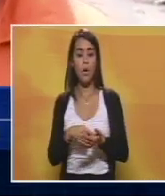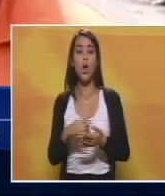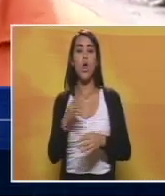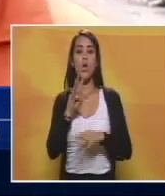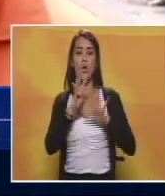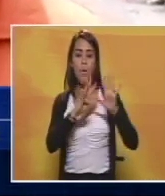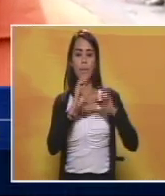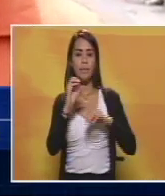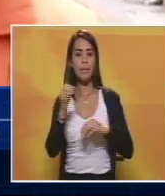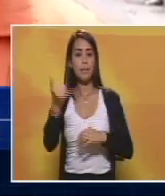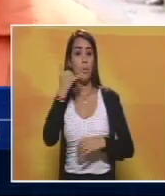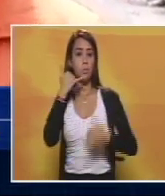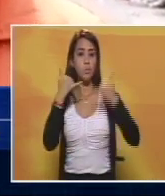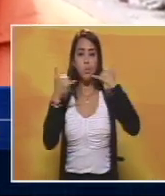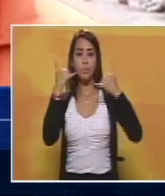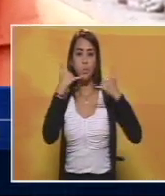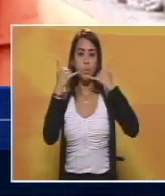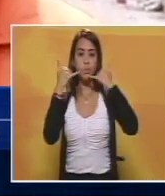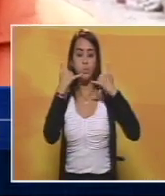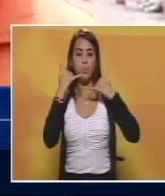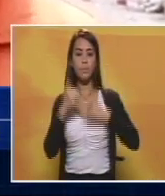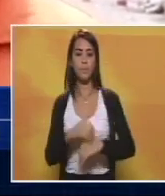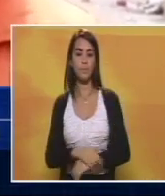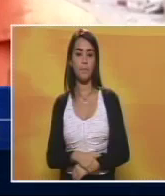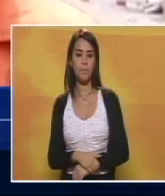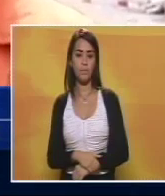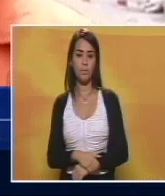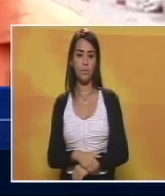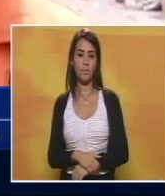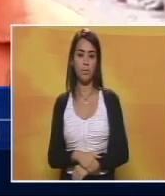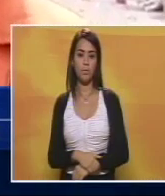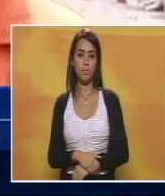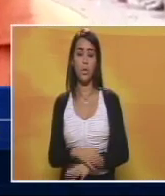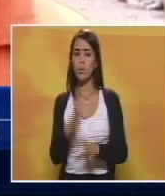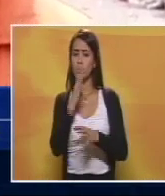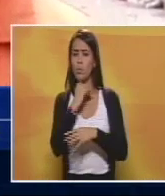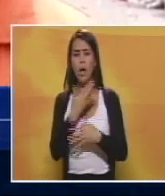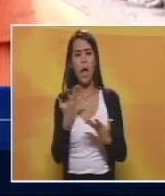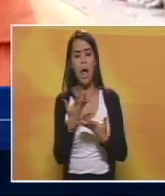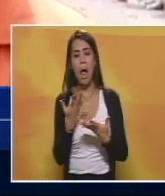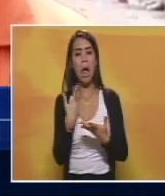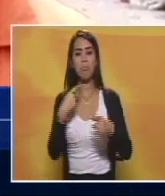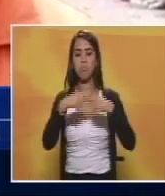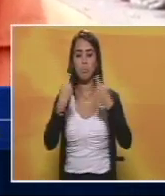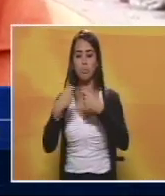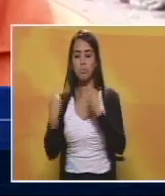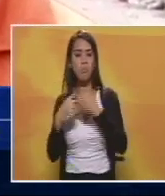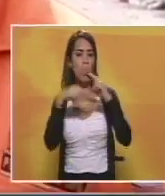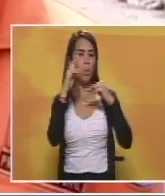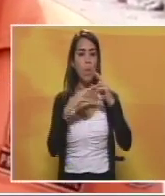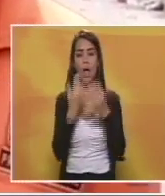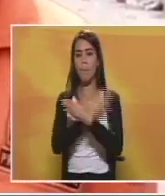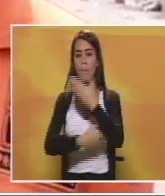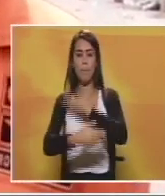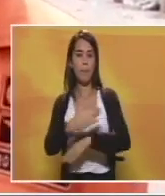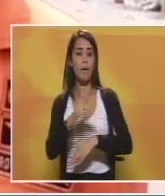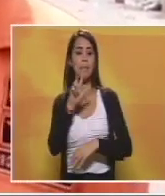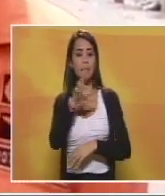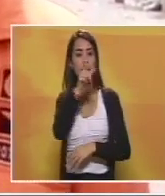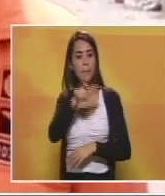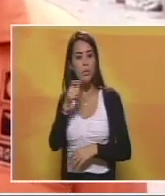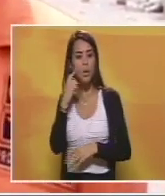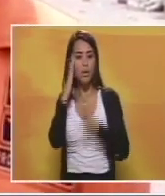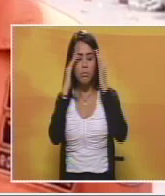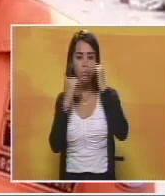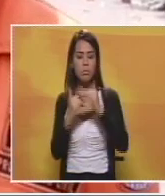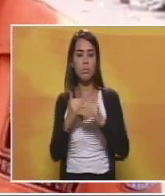telefónicas en este sistema telefónico no nos reportamos afortunadamente daños estructurales ni personas lesionadas tres personas fueron atendidas